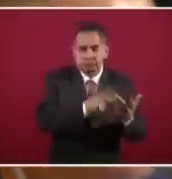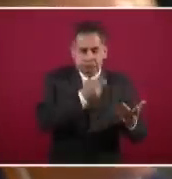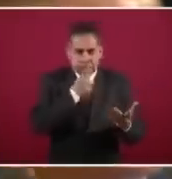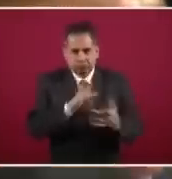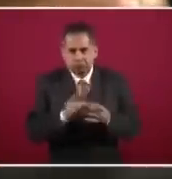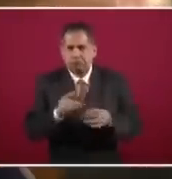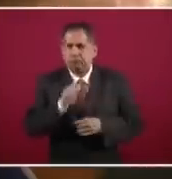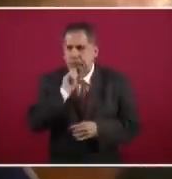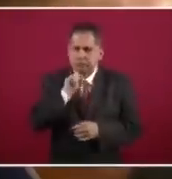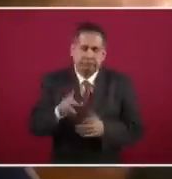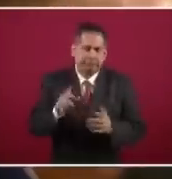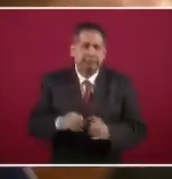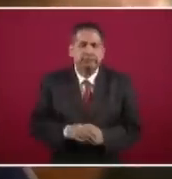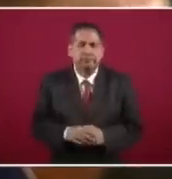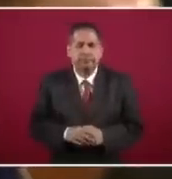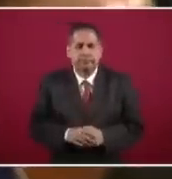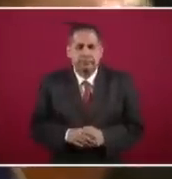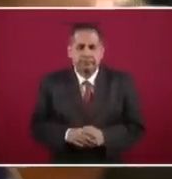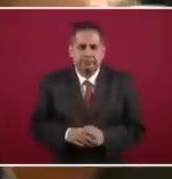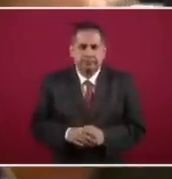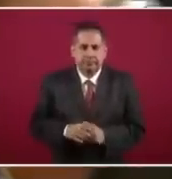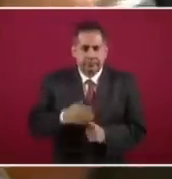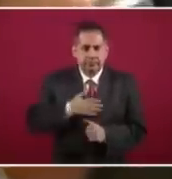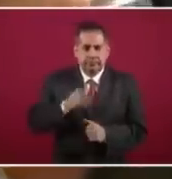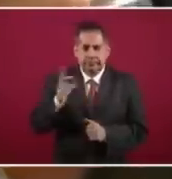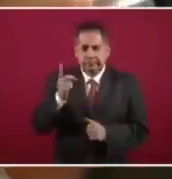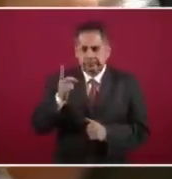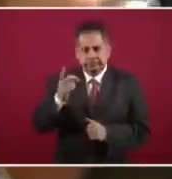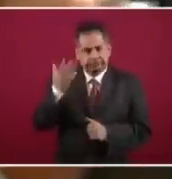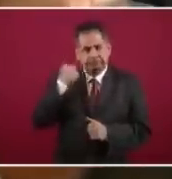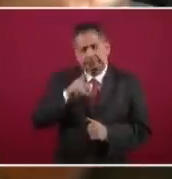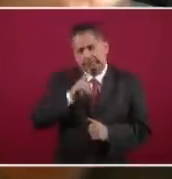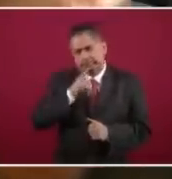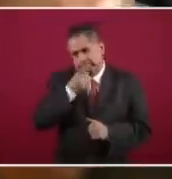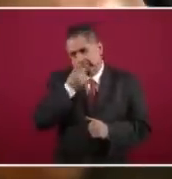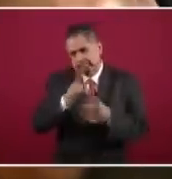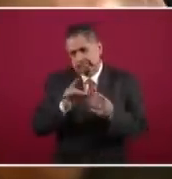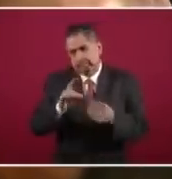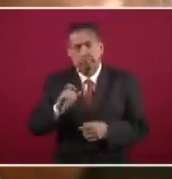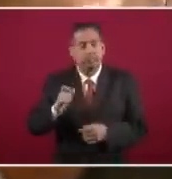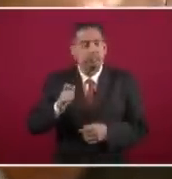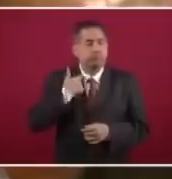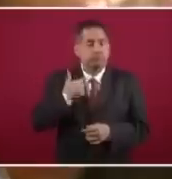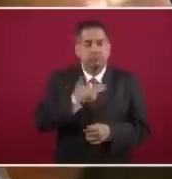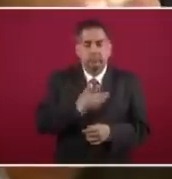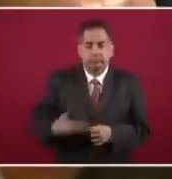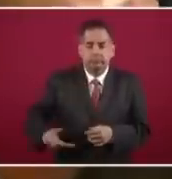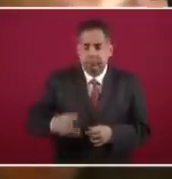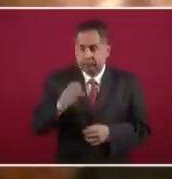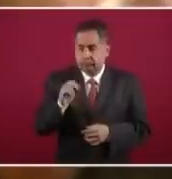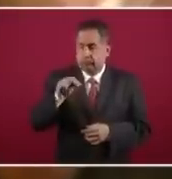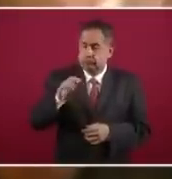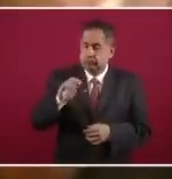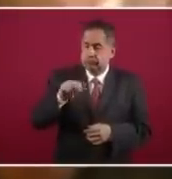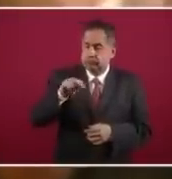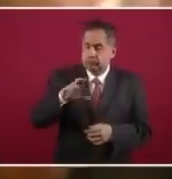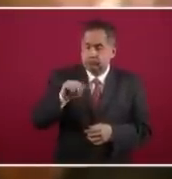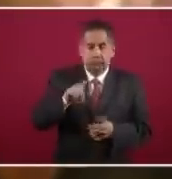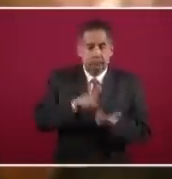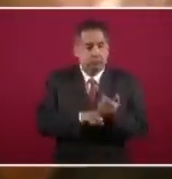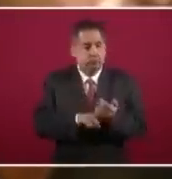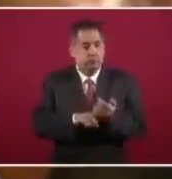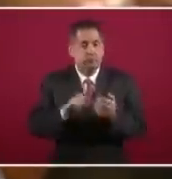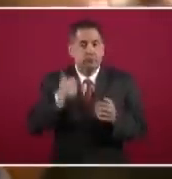Y también, bueno, yo en diciembre le comenté, por ejemplo, el presidente de la Concanaco en el sexenio anterior pasó a